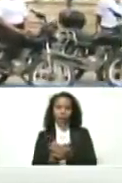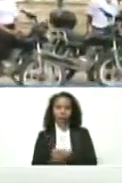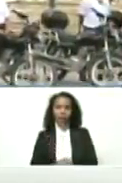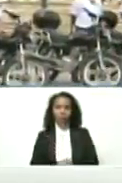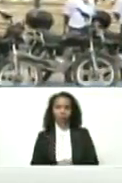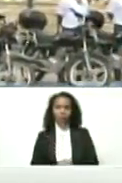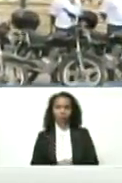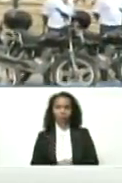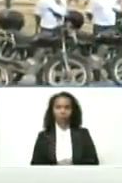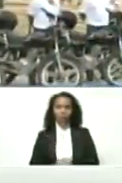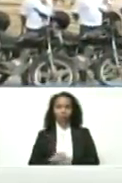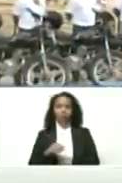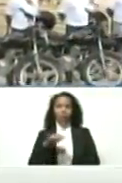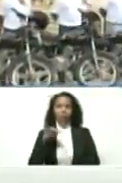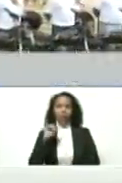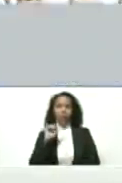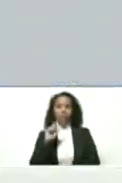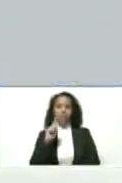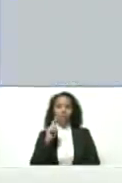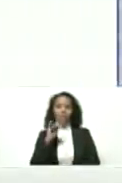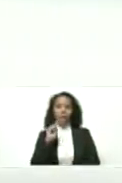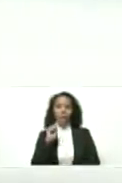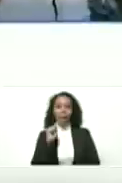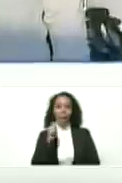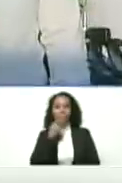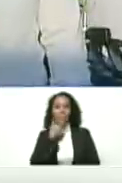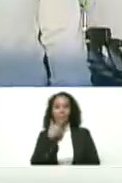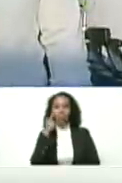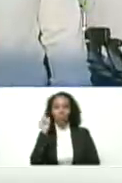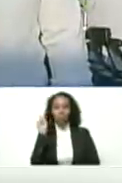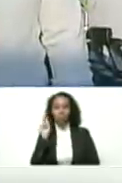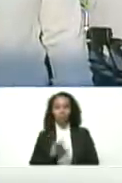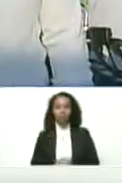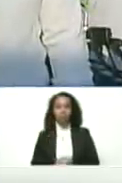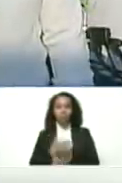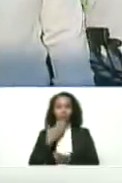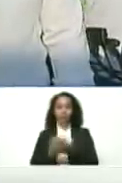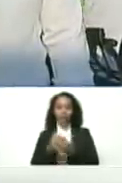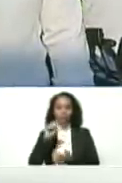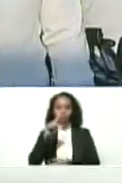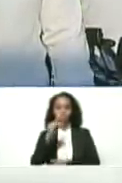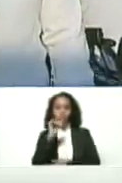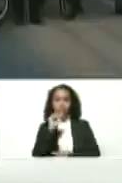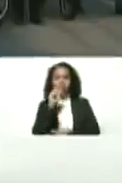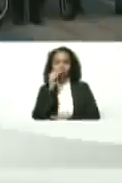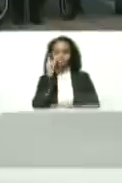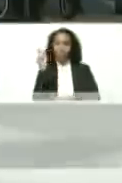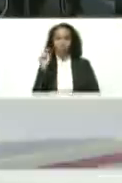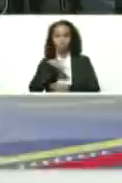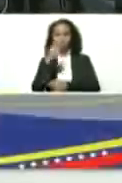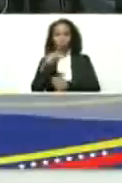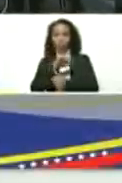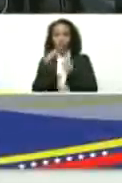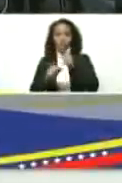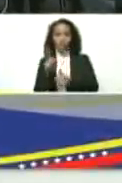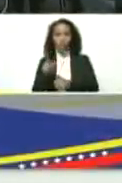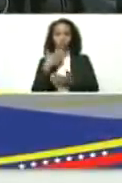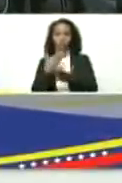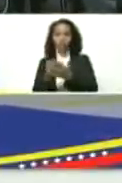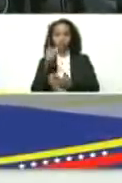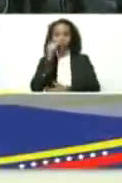Jessica Bello. Gracias. Luis Villegas. Gracias, muchachos y